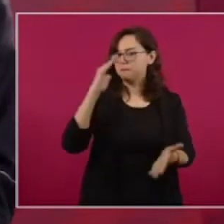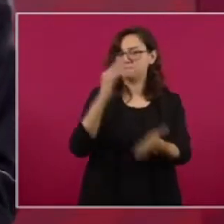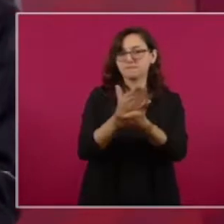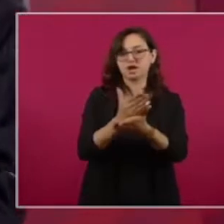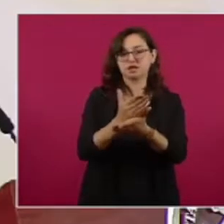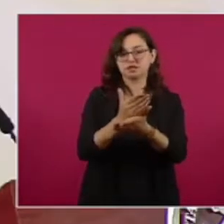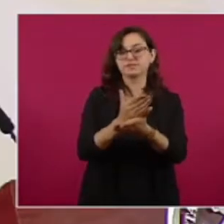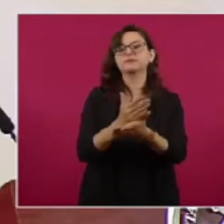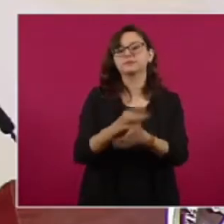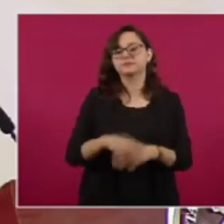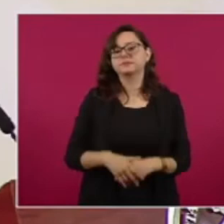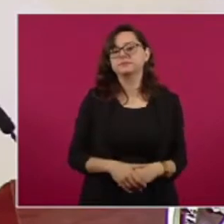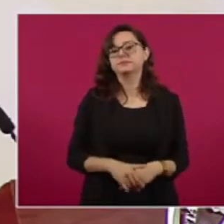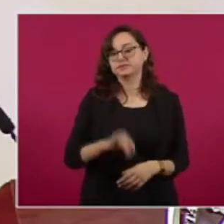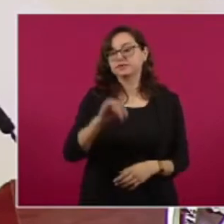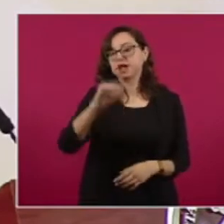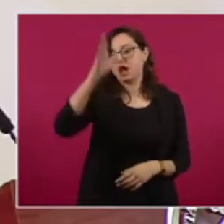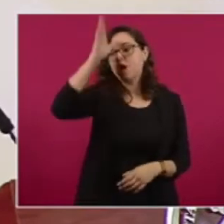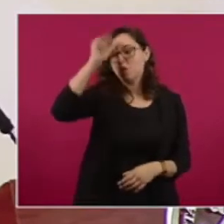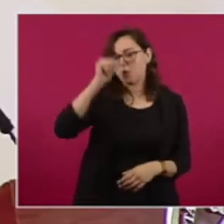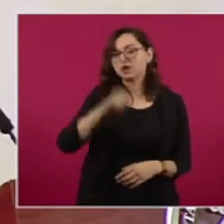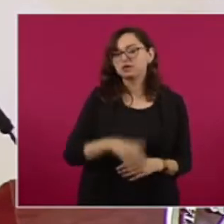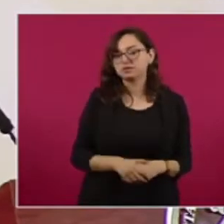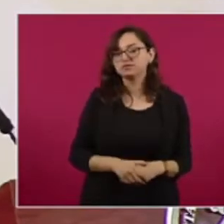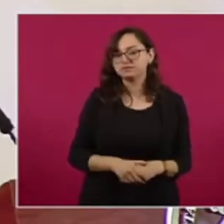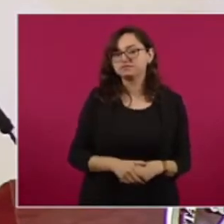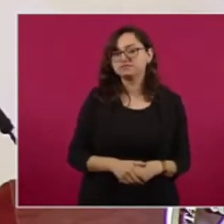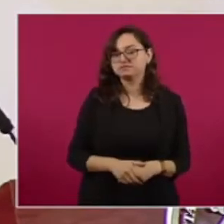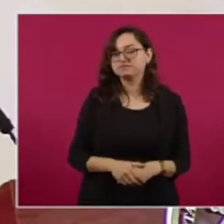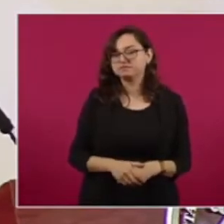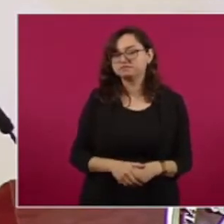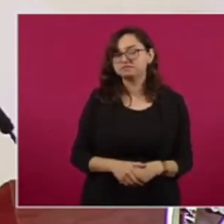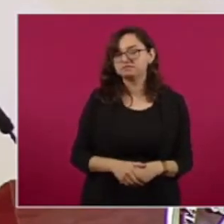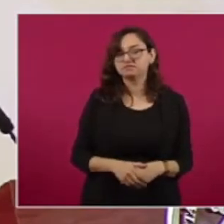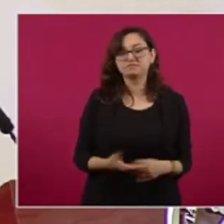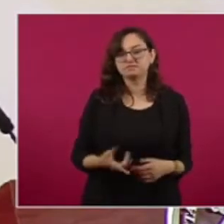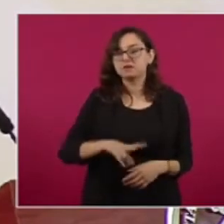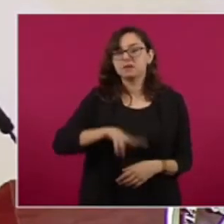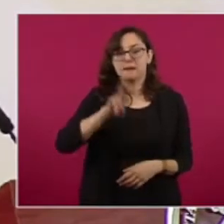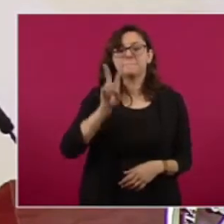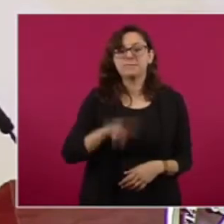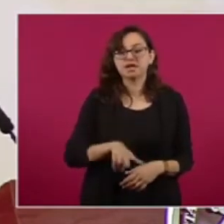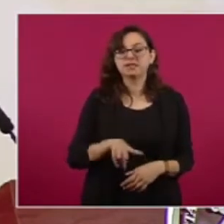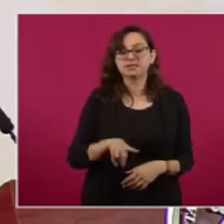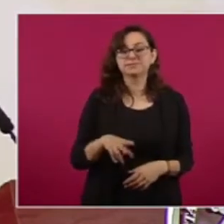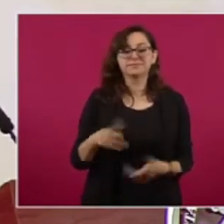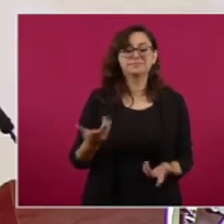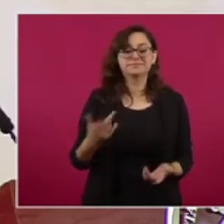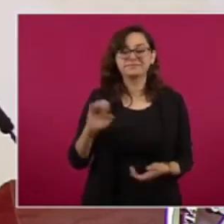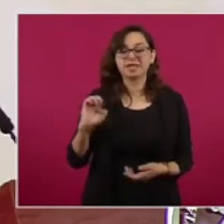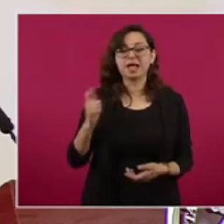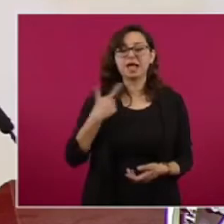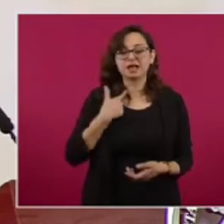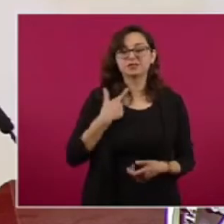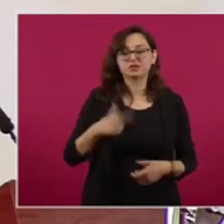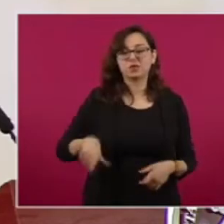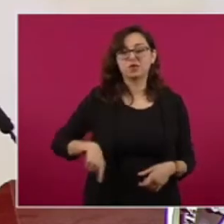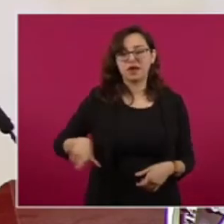y coincido contigo, promovidos en la mayoría de los casos por las mismas autoridades,